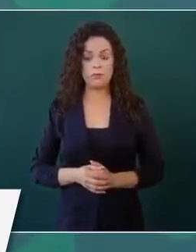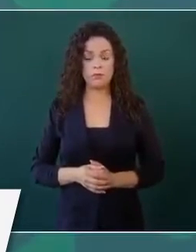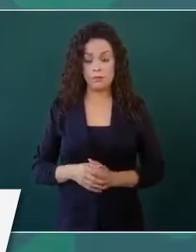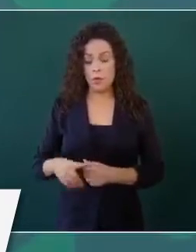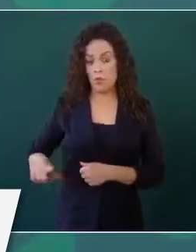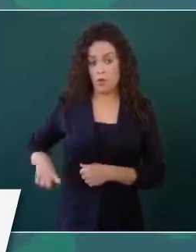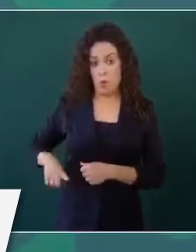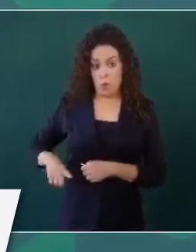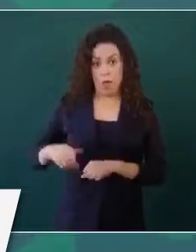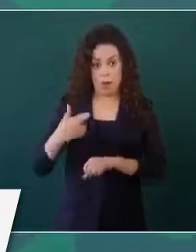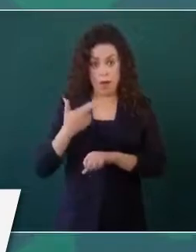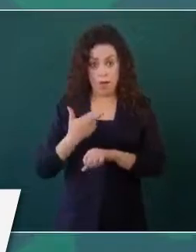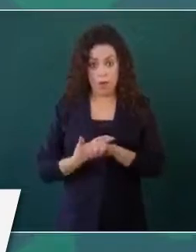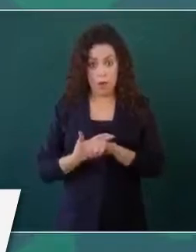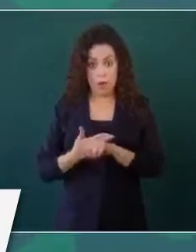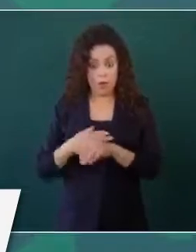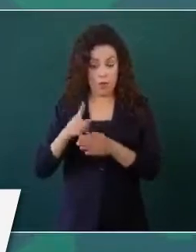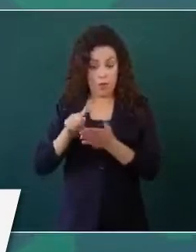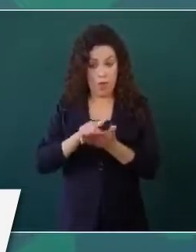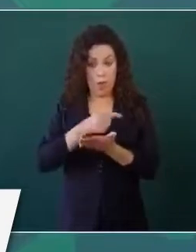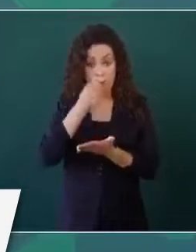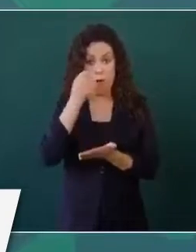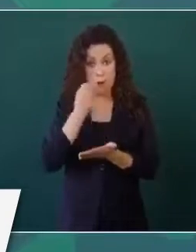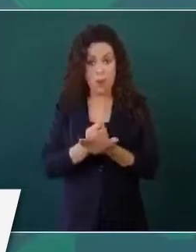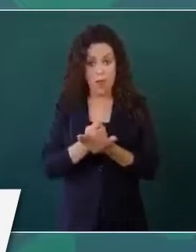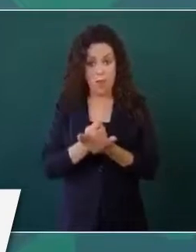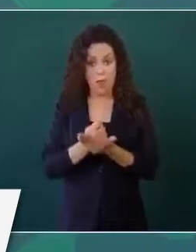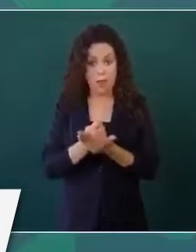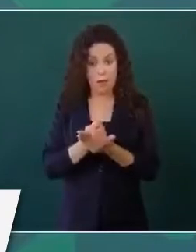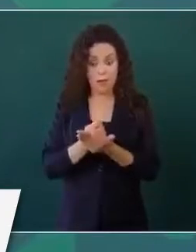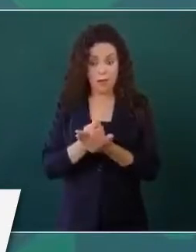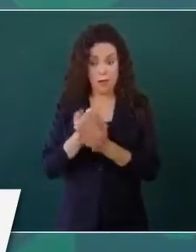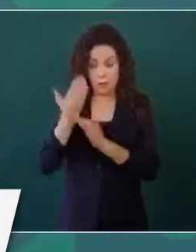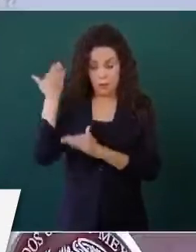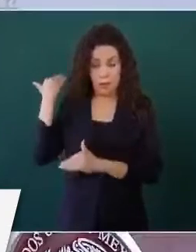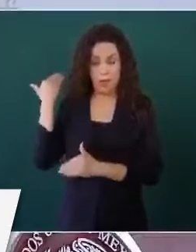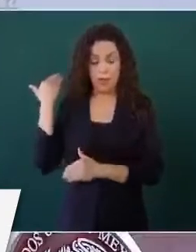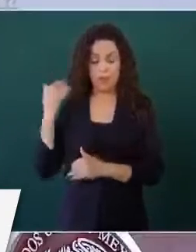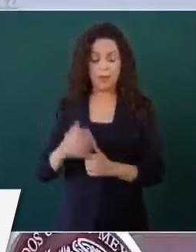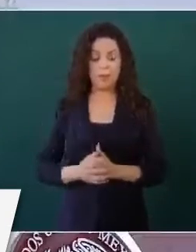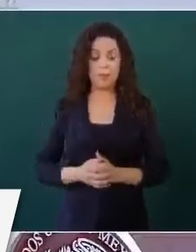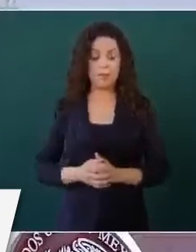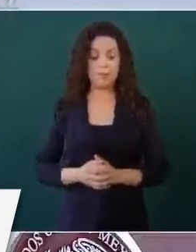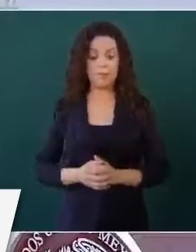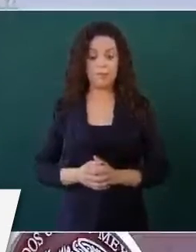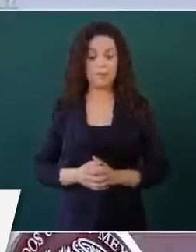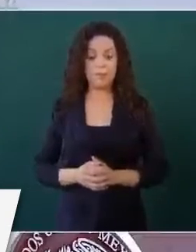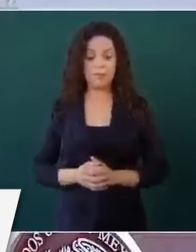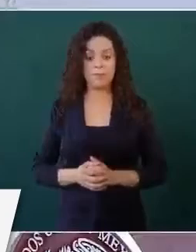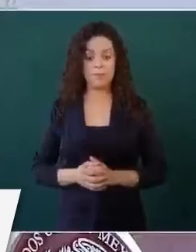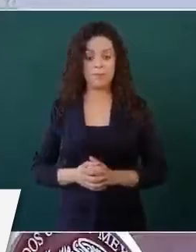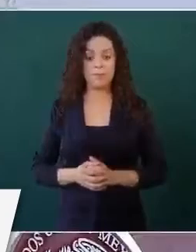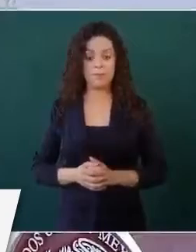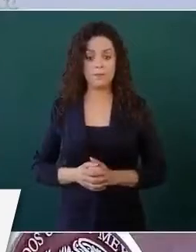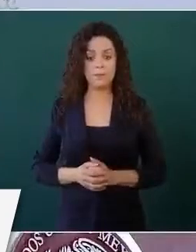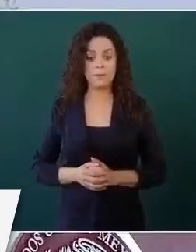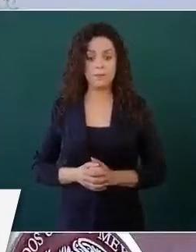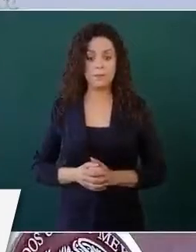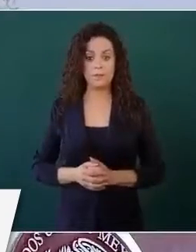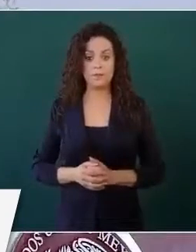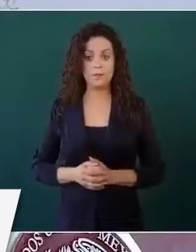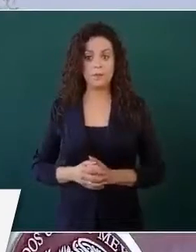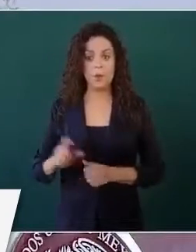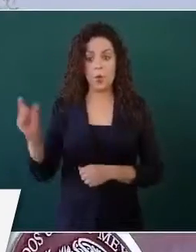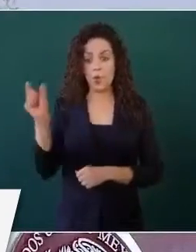gobernador de Tamaulipas, después de que nos quitaron más de la mitad de nuestro